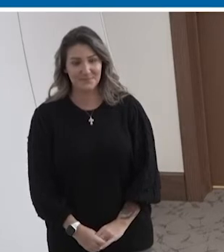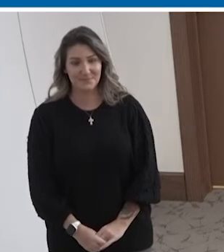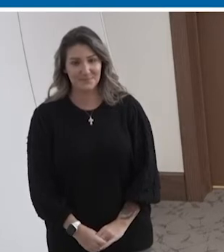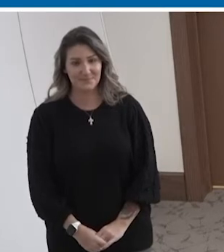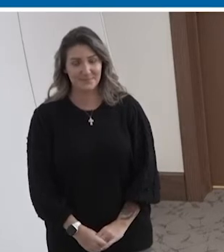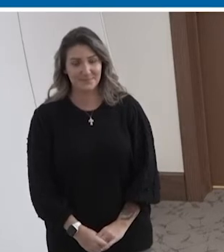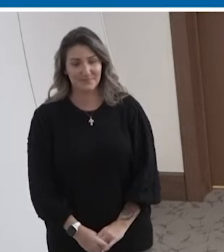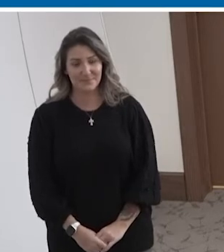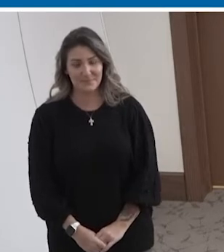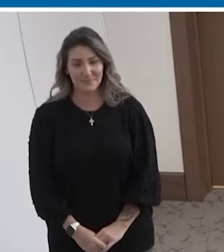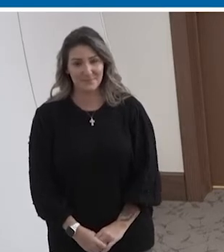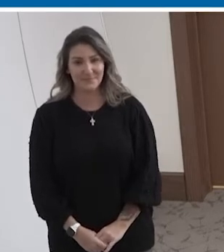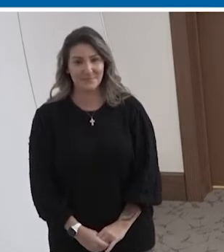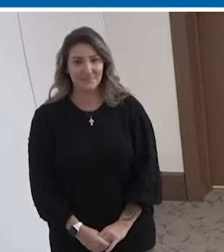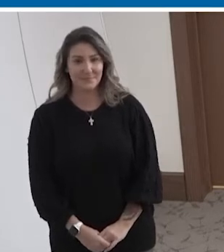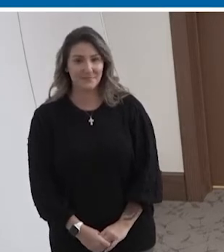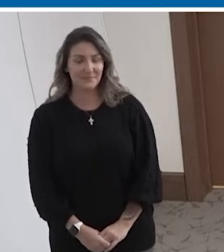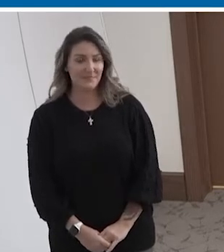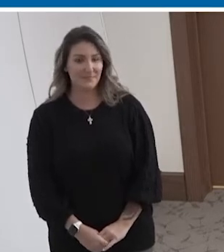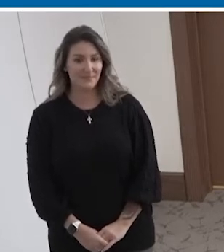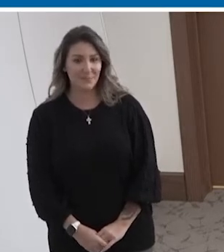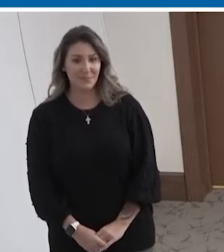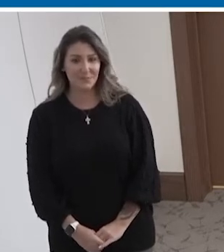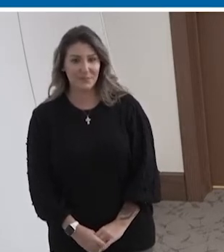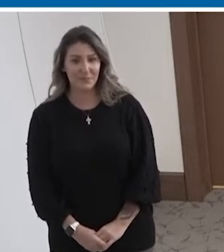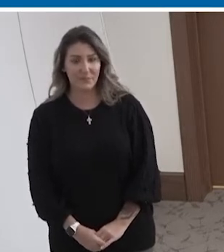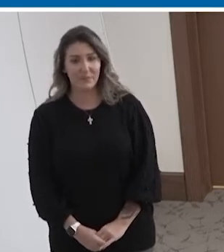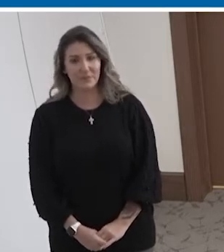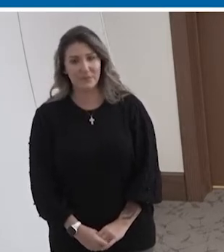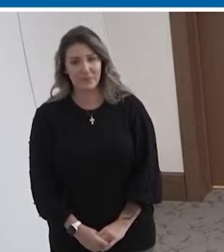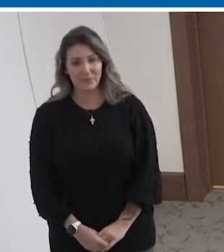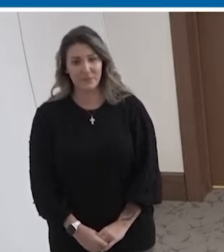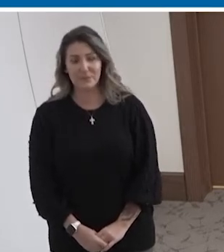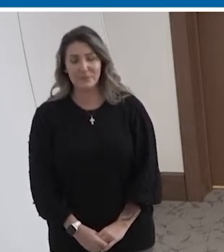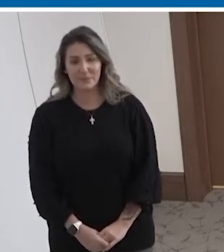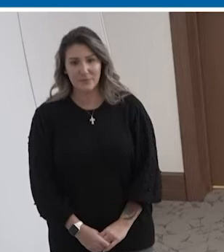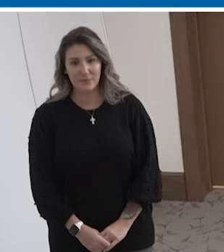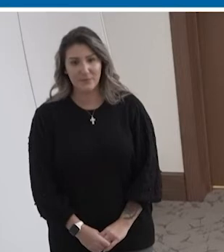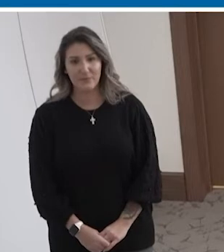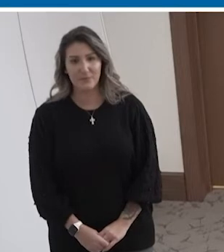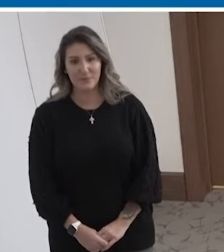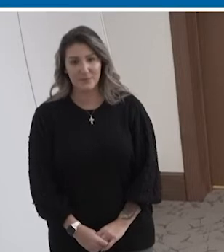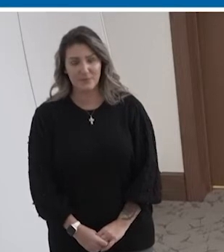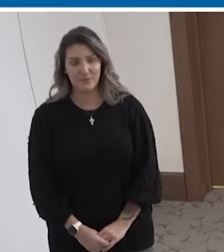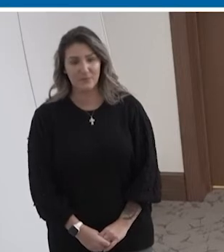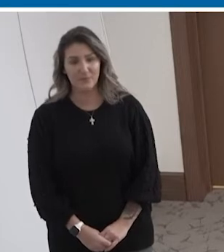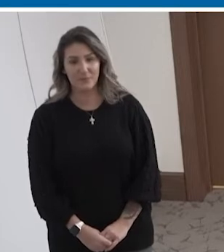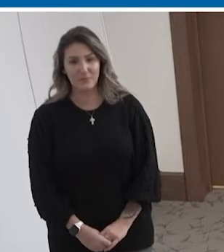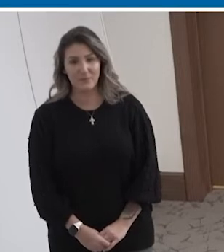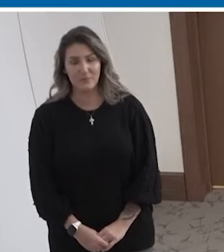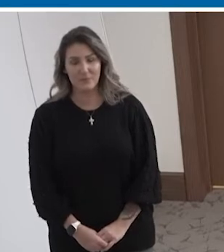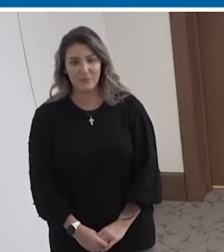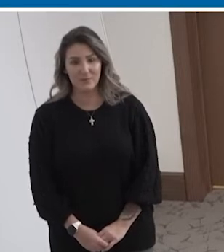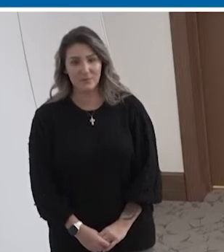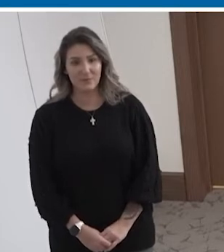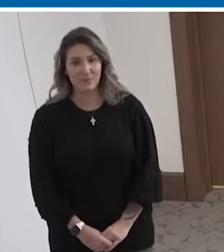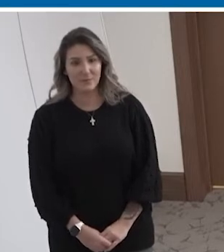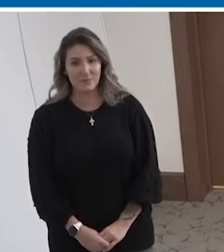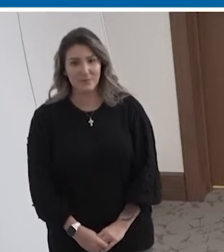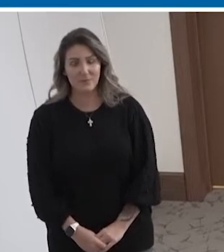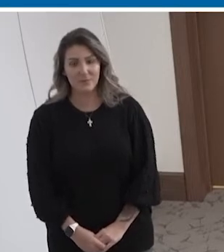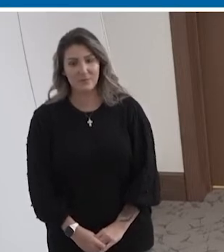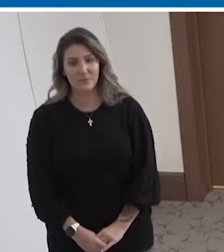lo que estamos proporcionando en cuanto al COVID-19 está disponible, incluyendo